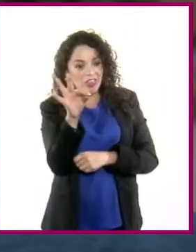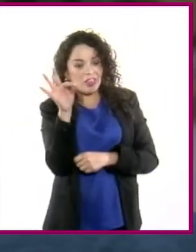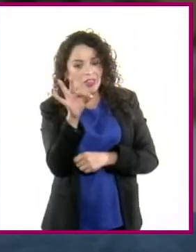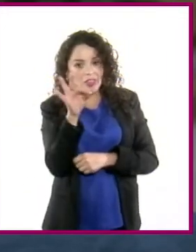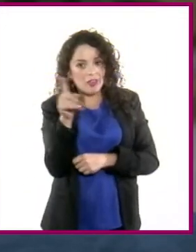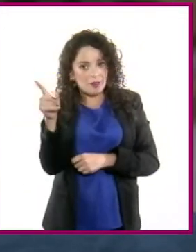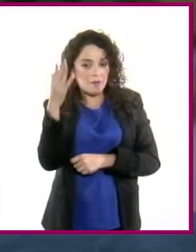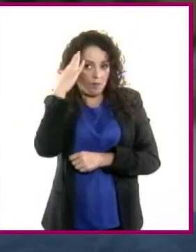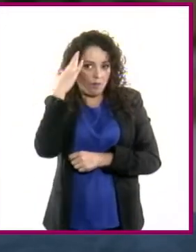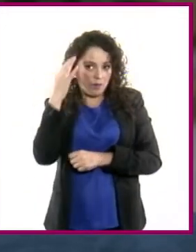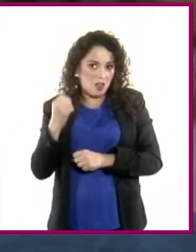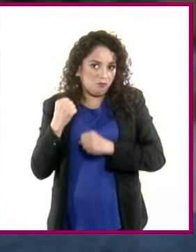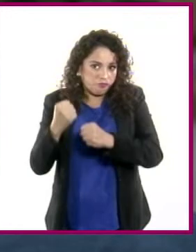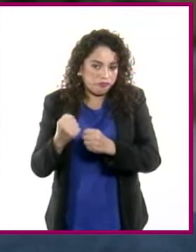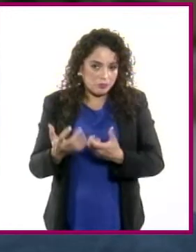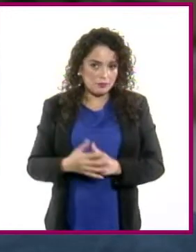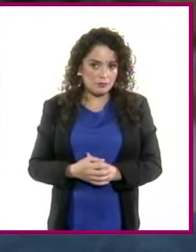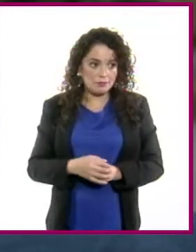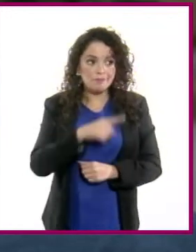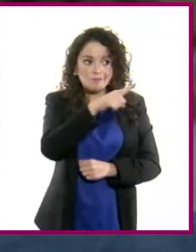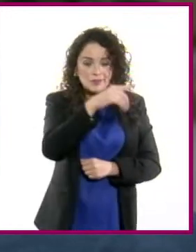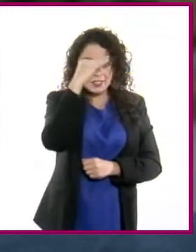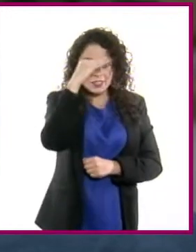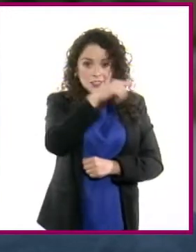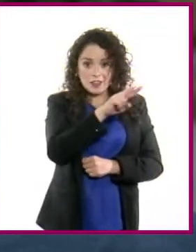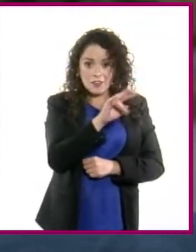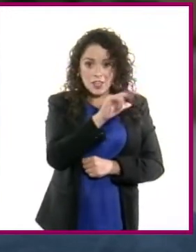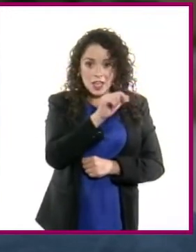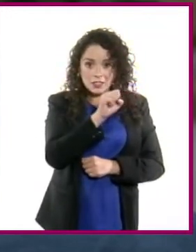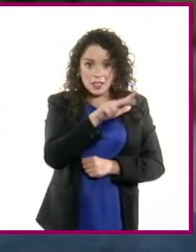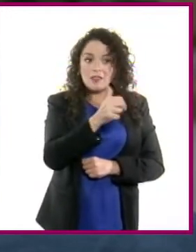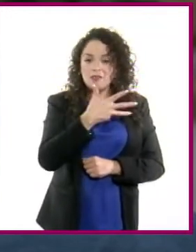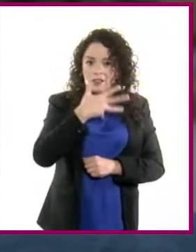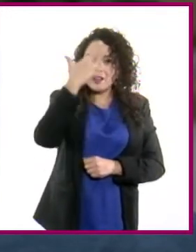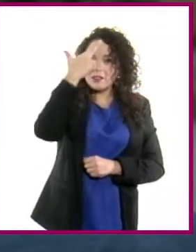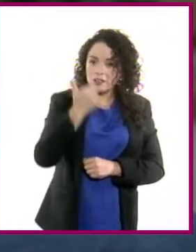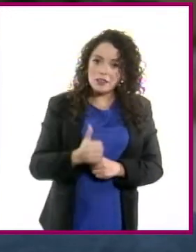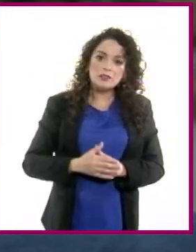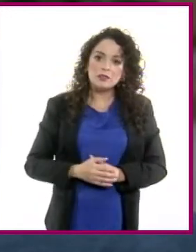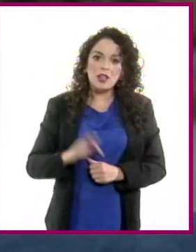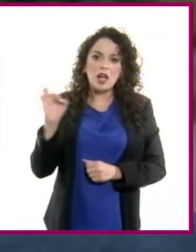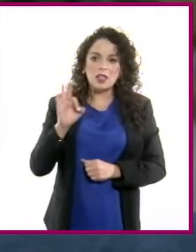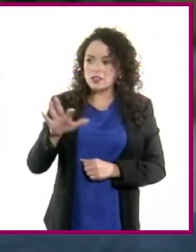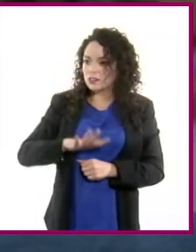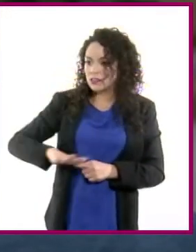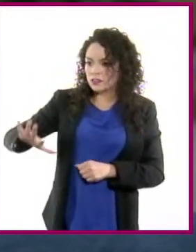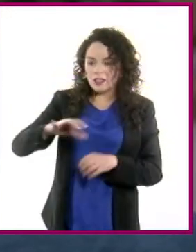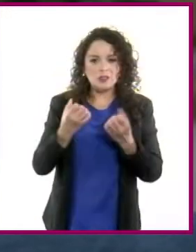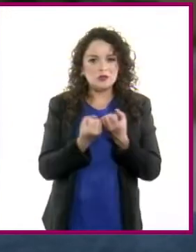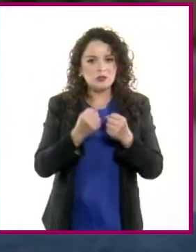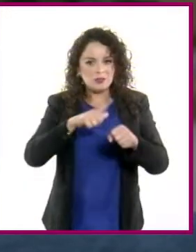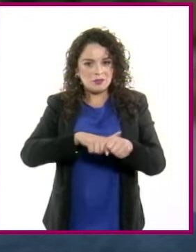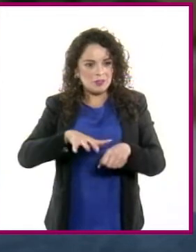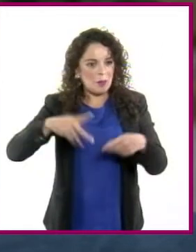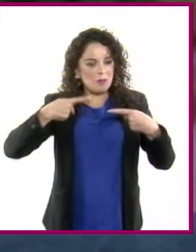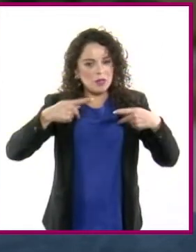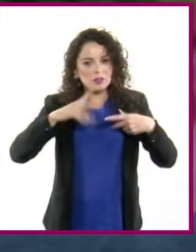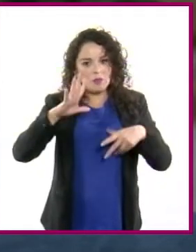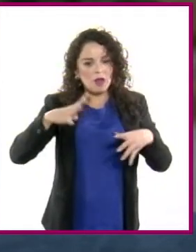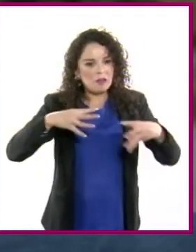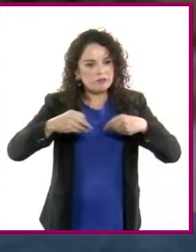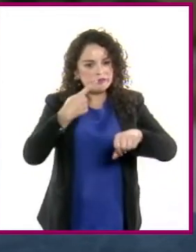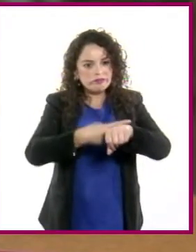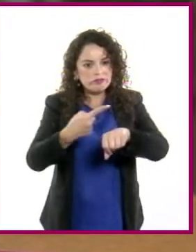Villasana tiene razón? ¿Y si el tejido social se termina enfermando por estar construido con base en ese tipo de